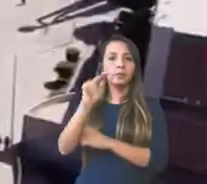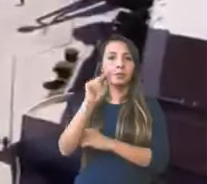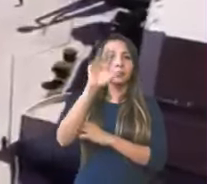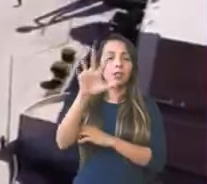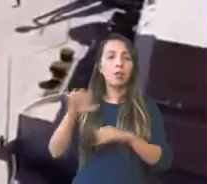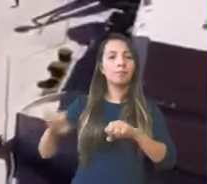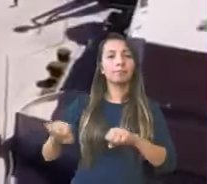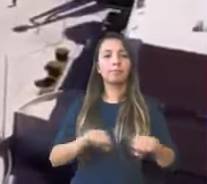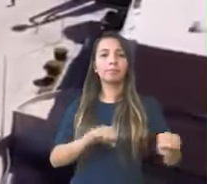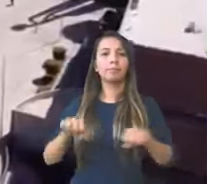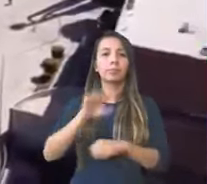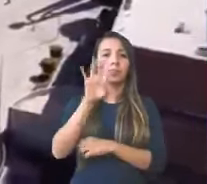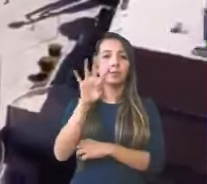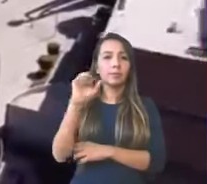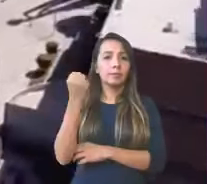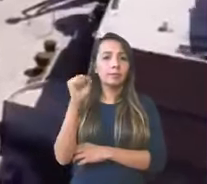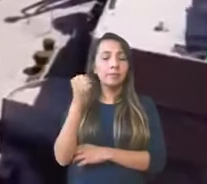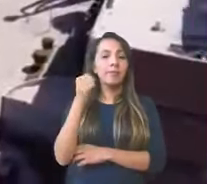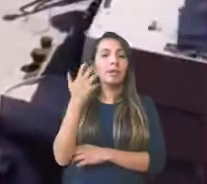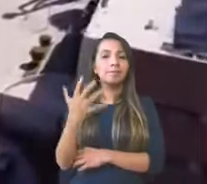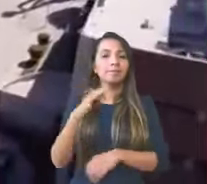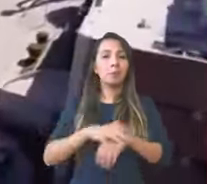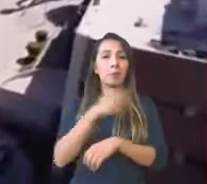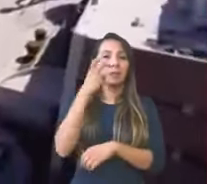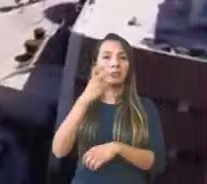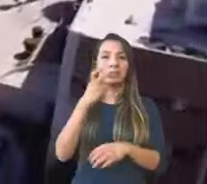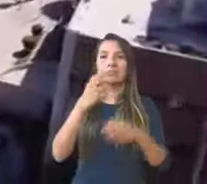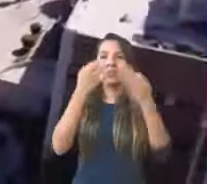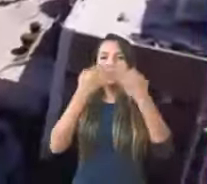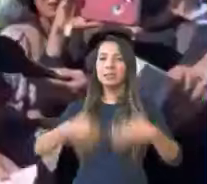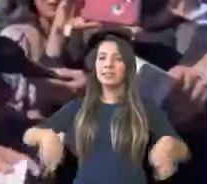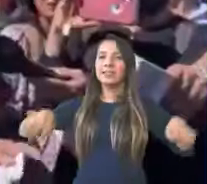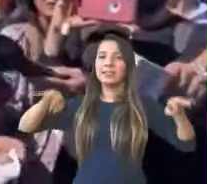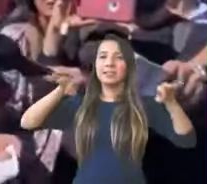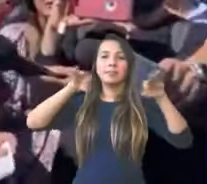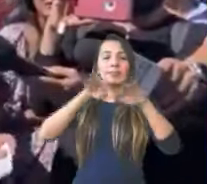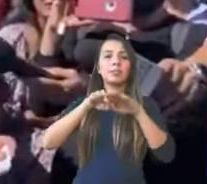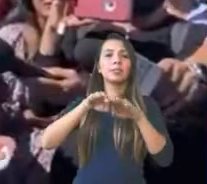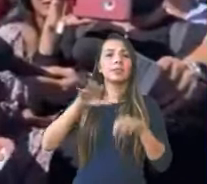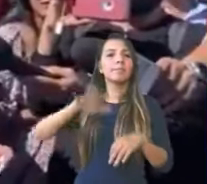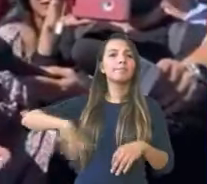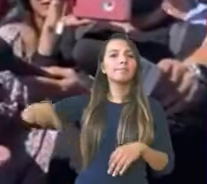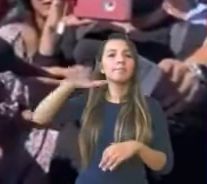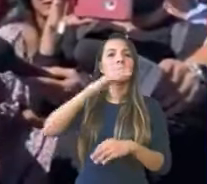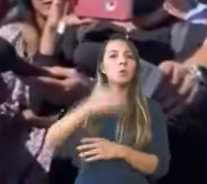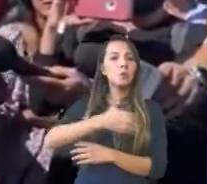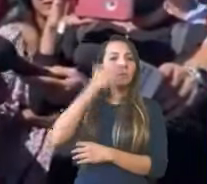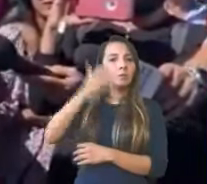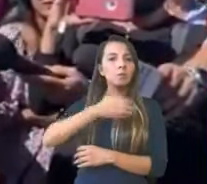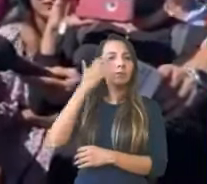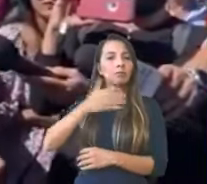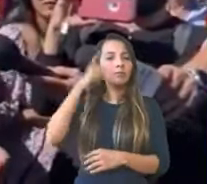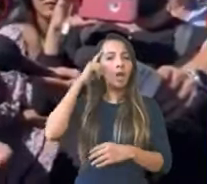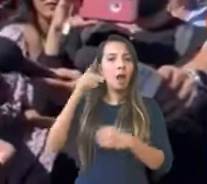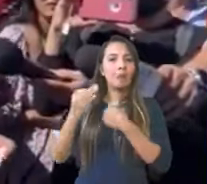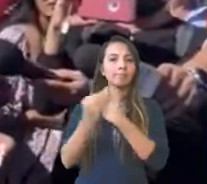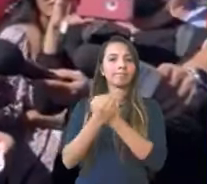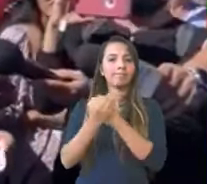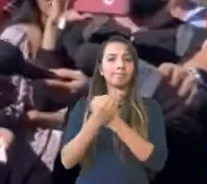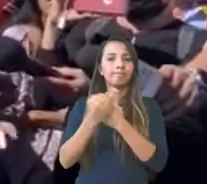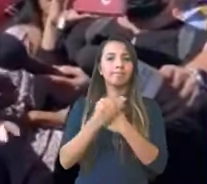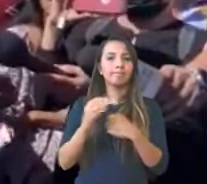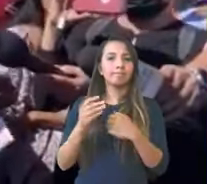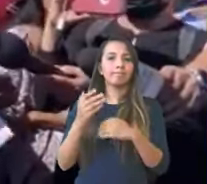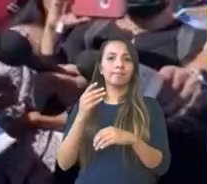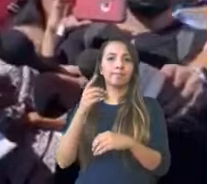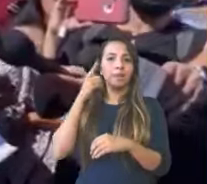de septiembre. Por esta razón es muy importante promover la cultura de la prevención, reconocer la participación